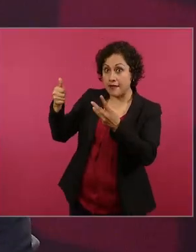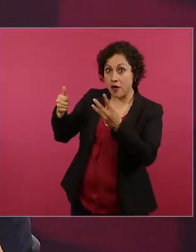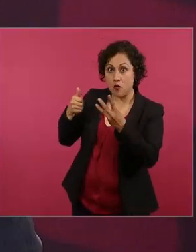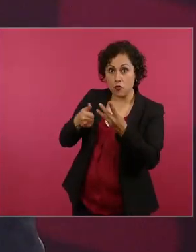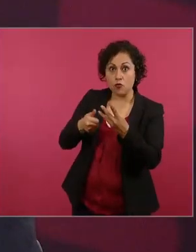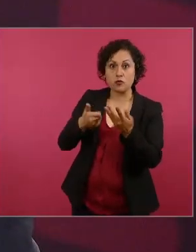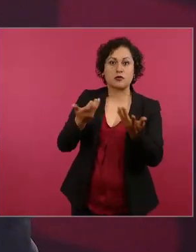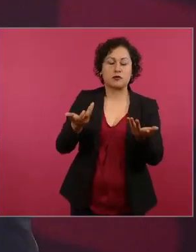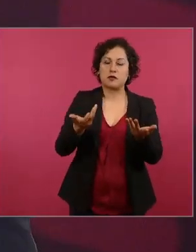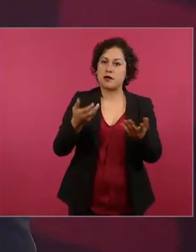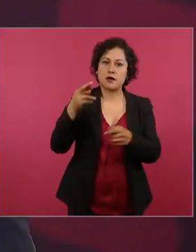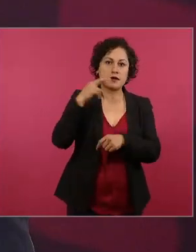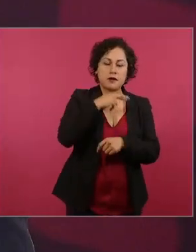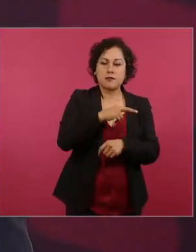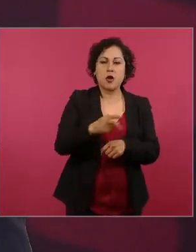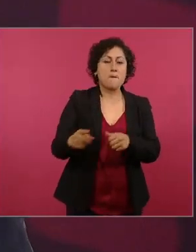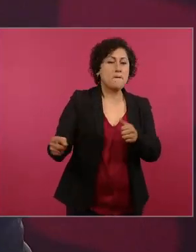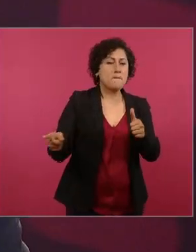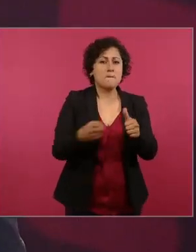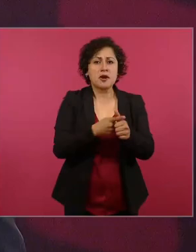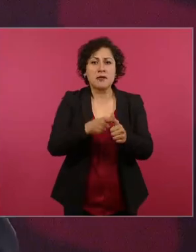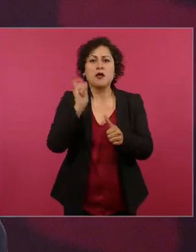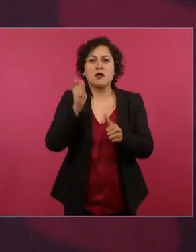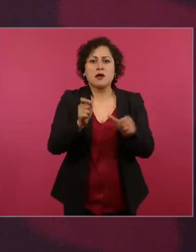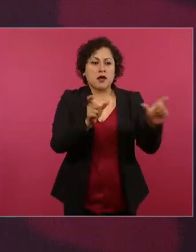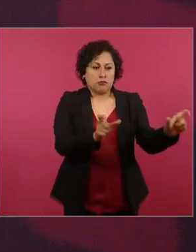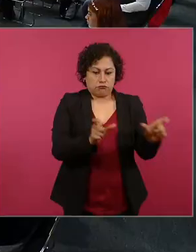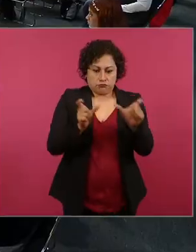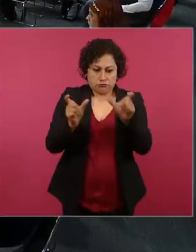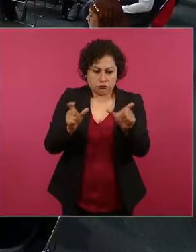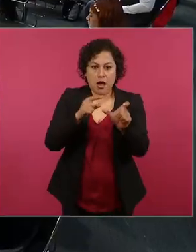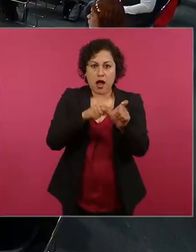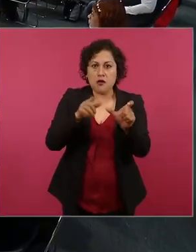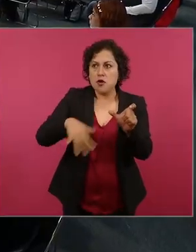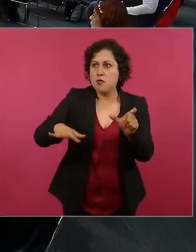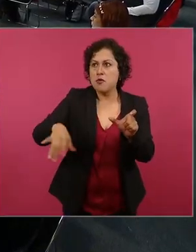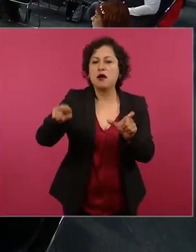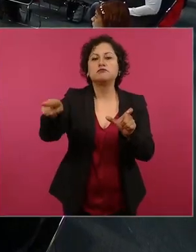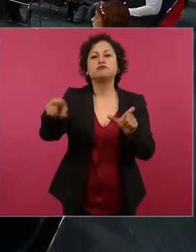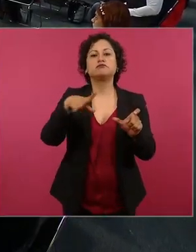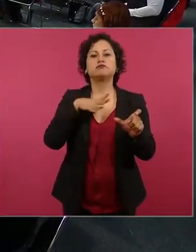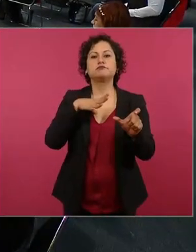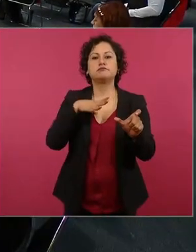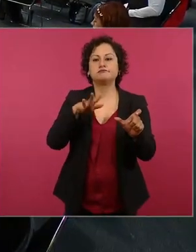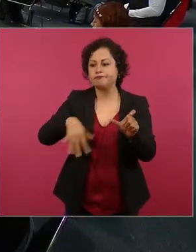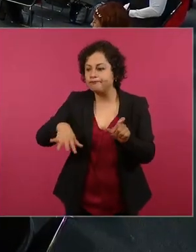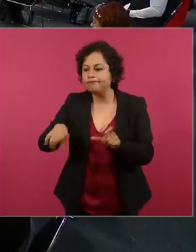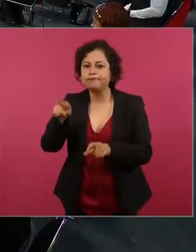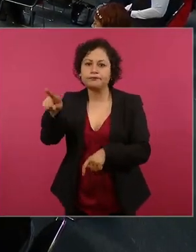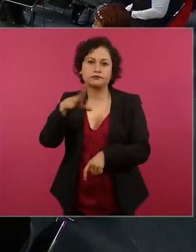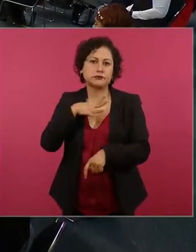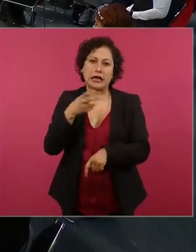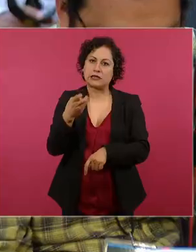empezar, para localizar a las personas cuyas identificaciones aparecieron ahí.